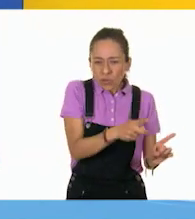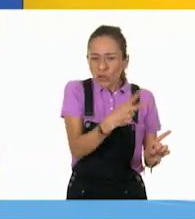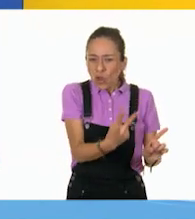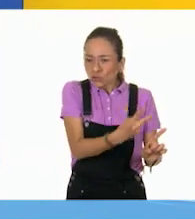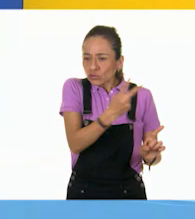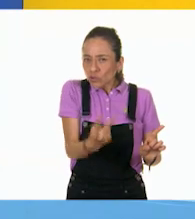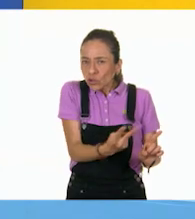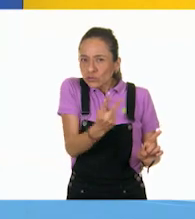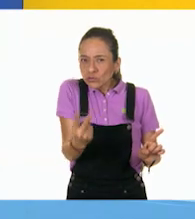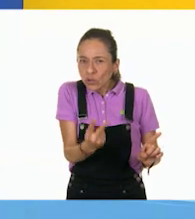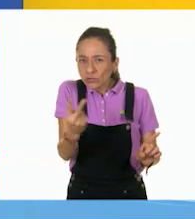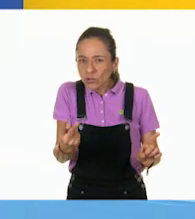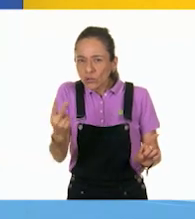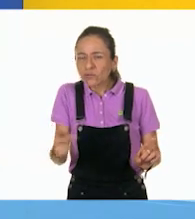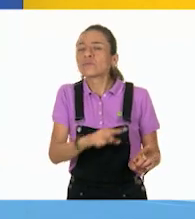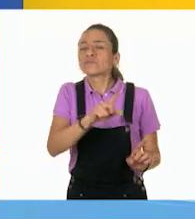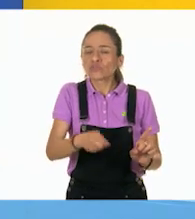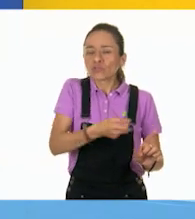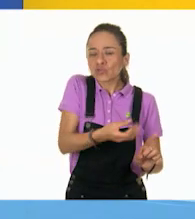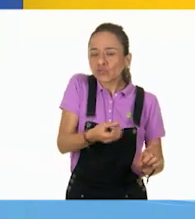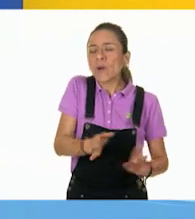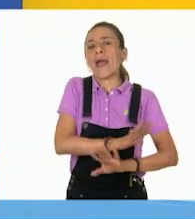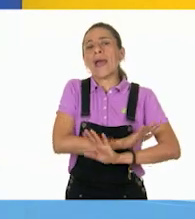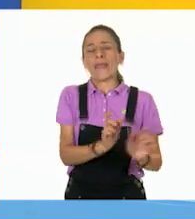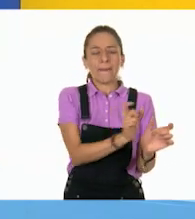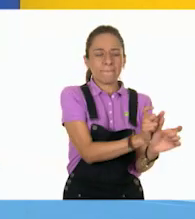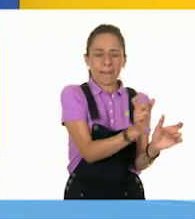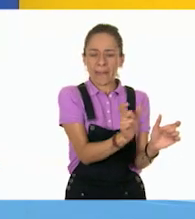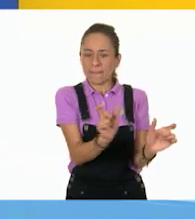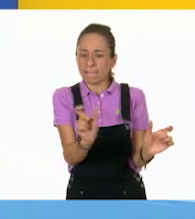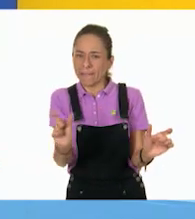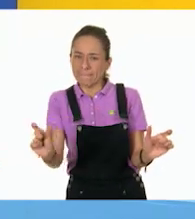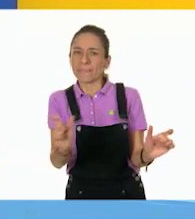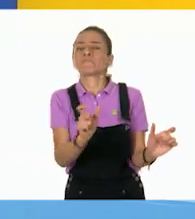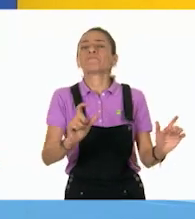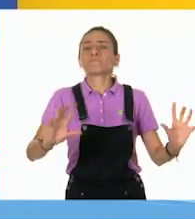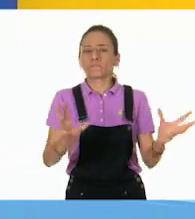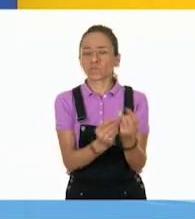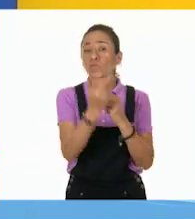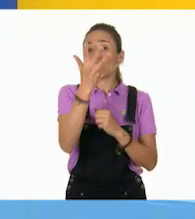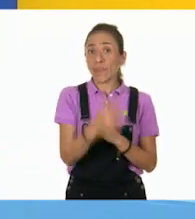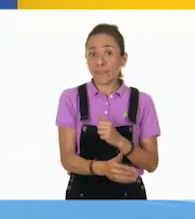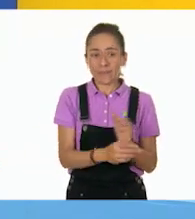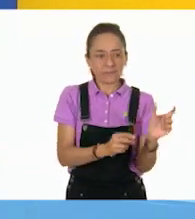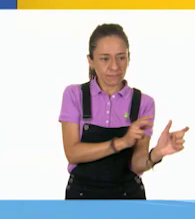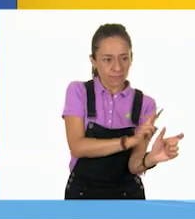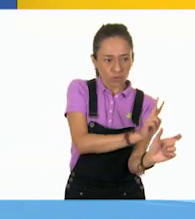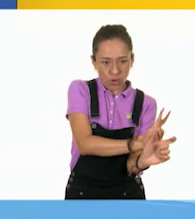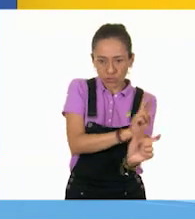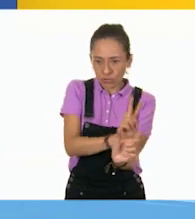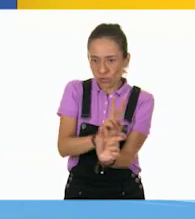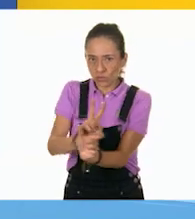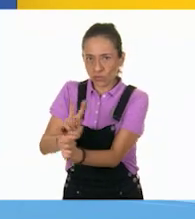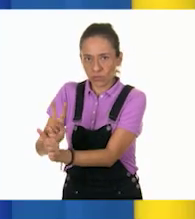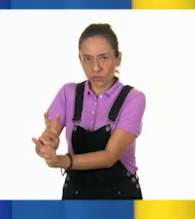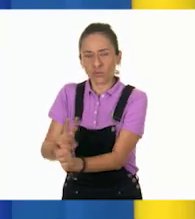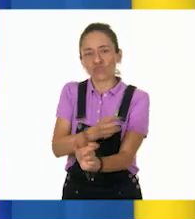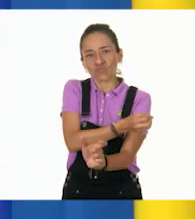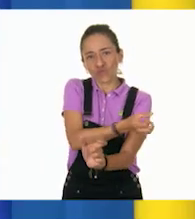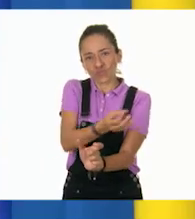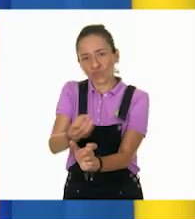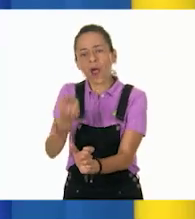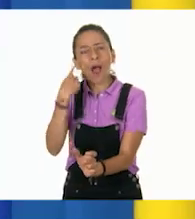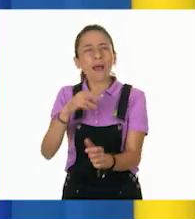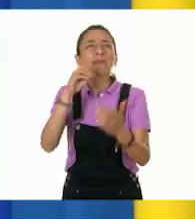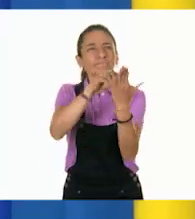ya tenemos a los primeros 10 términos que forman la sucesión de números pares. Vamos a anotarlos. Sí,